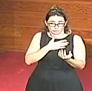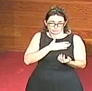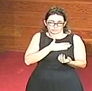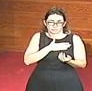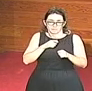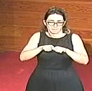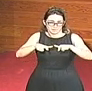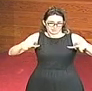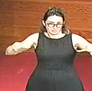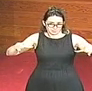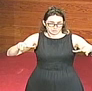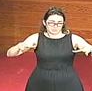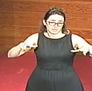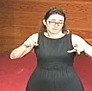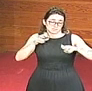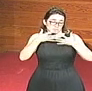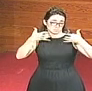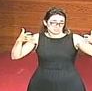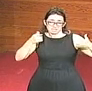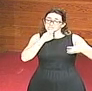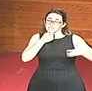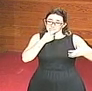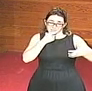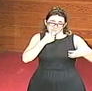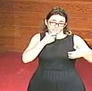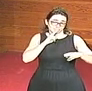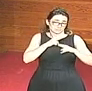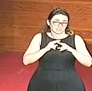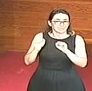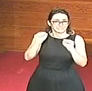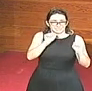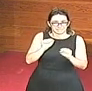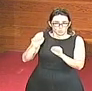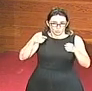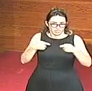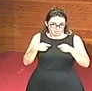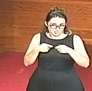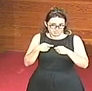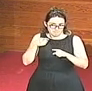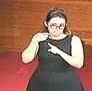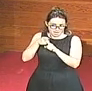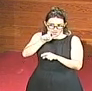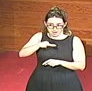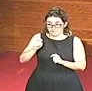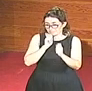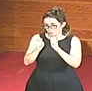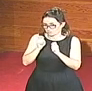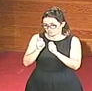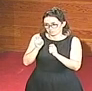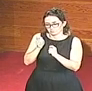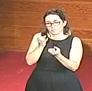plataforma Safety for Journalists, Seguridad para los Periodistas. Pues bueno, esto es del año pasado.